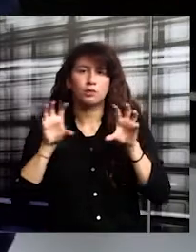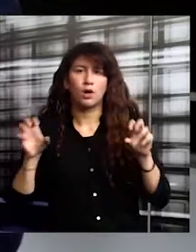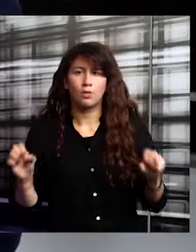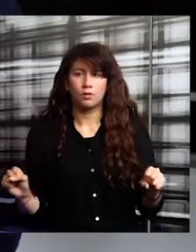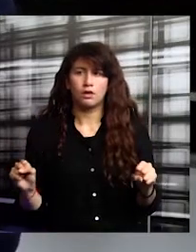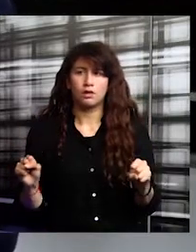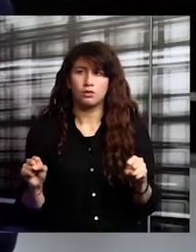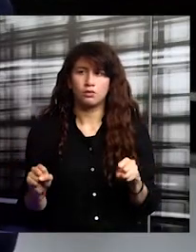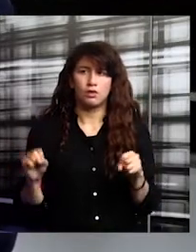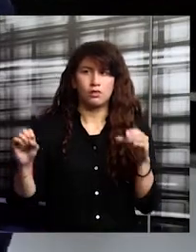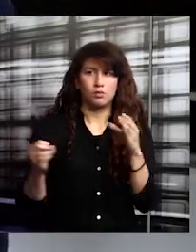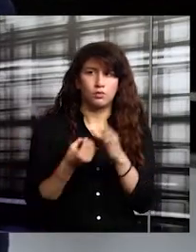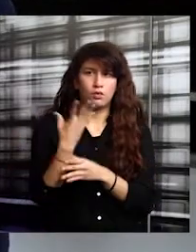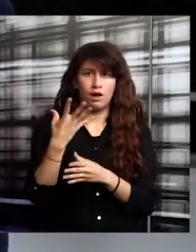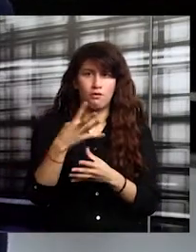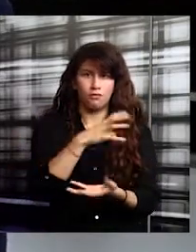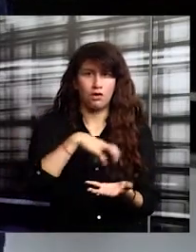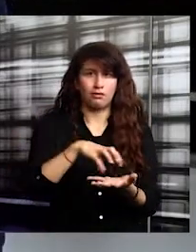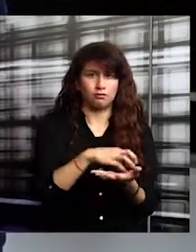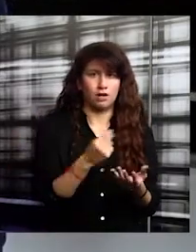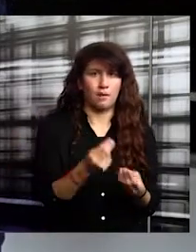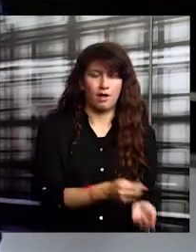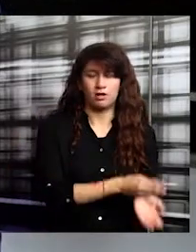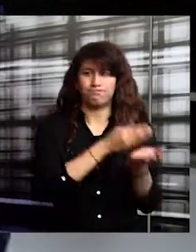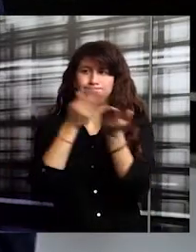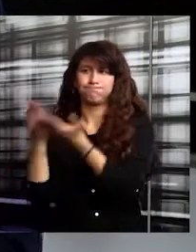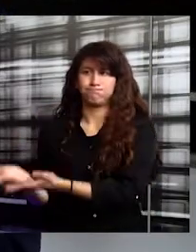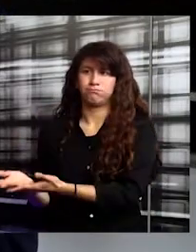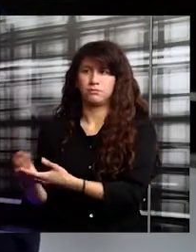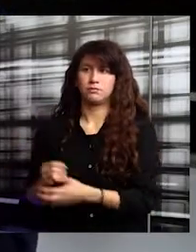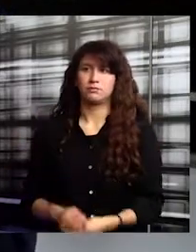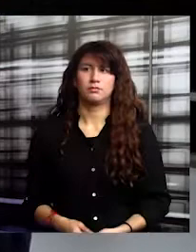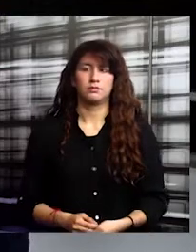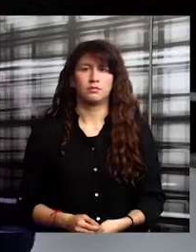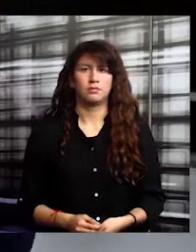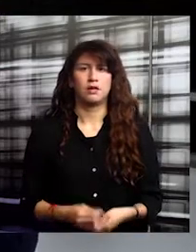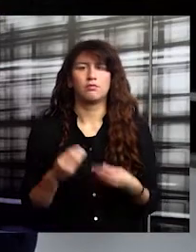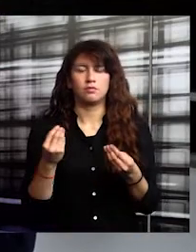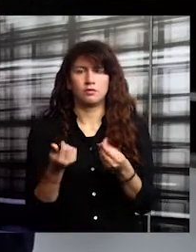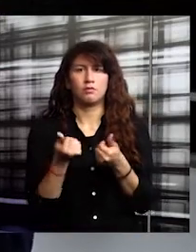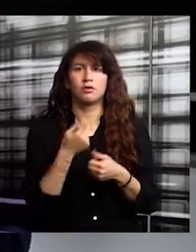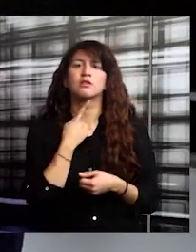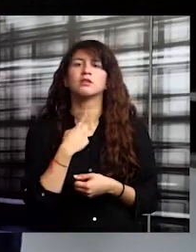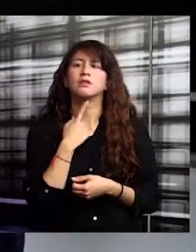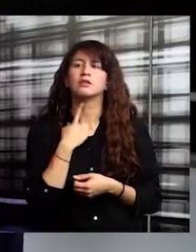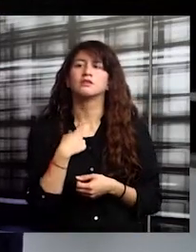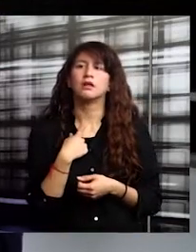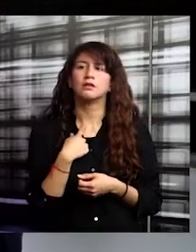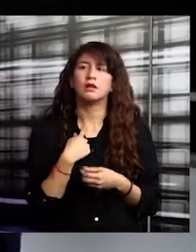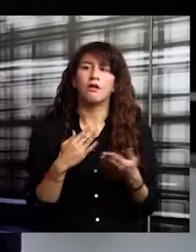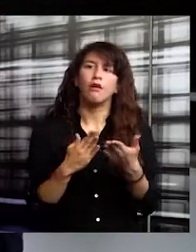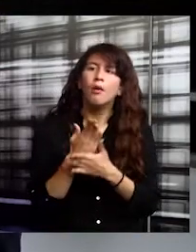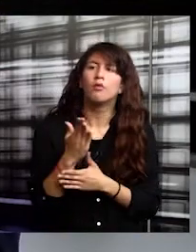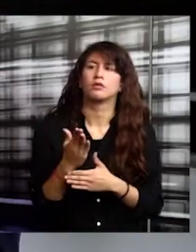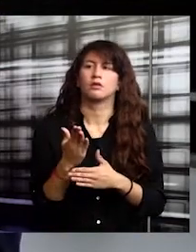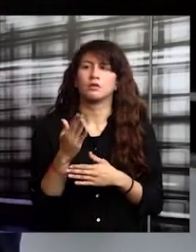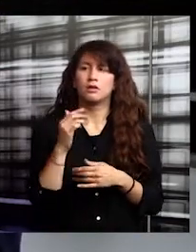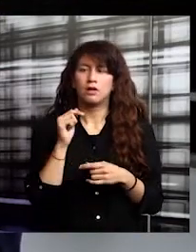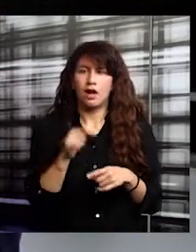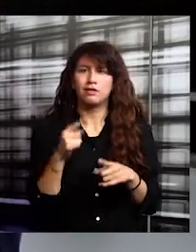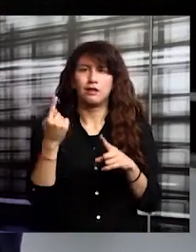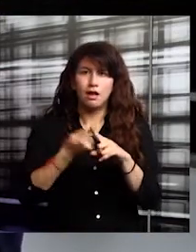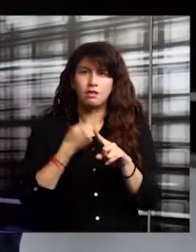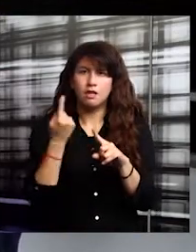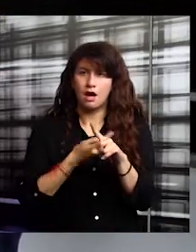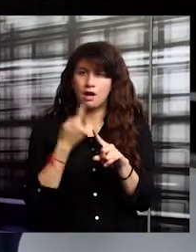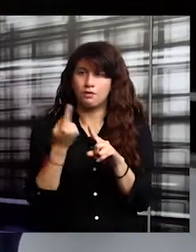interesante conversación. Vamos a seguir en este tipo de diálogos porque nosotros como medios de comunicación y en esta región también creo que